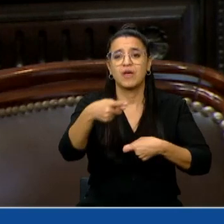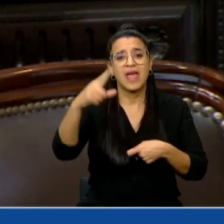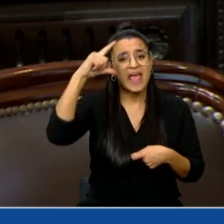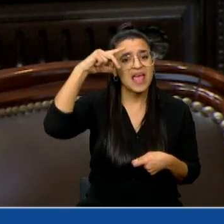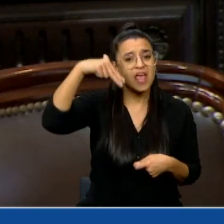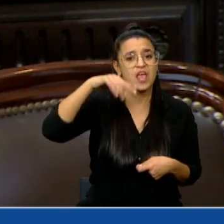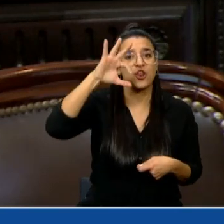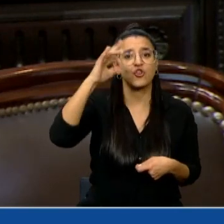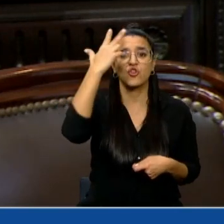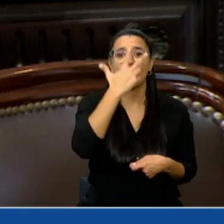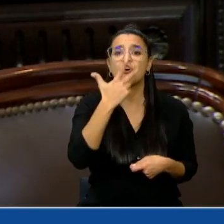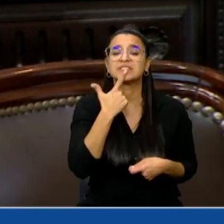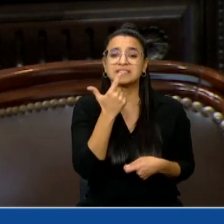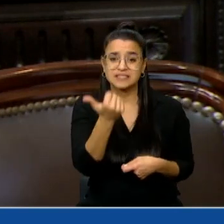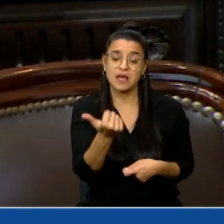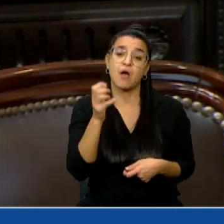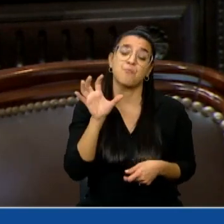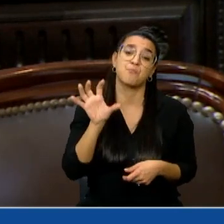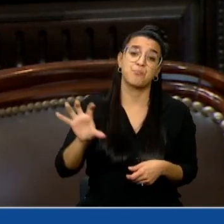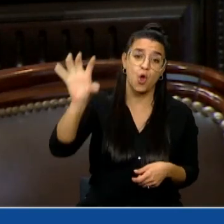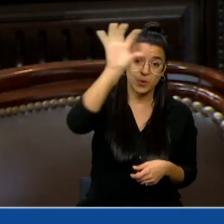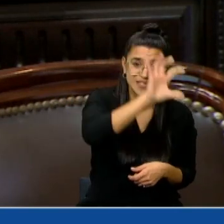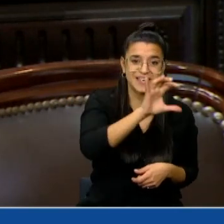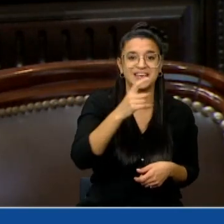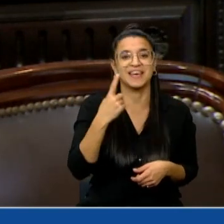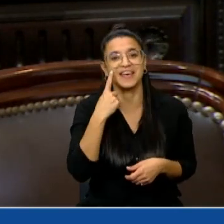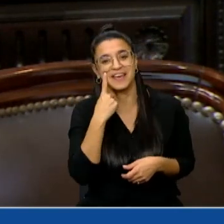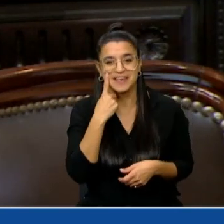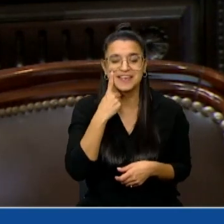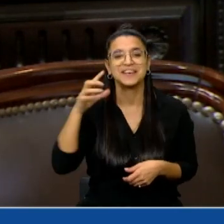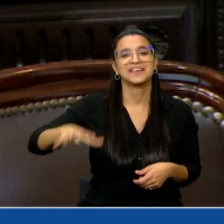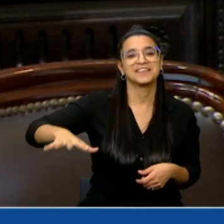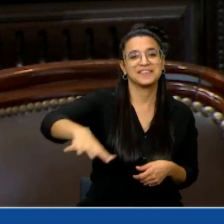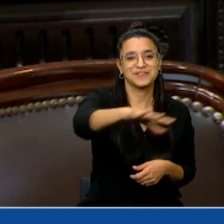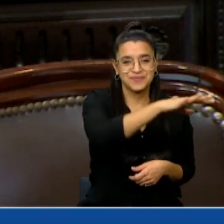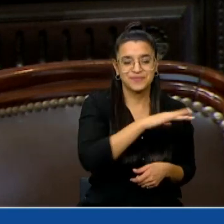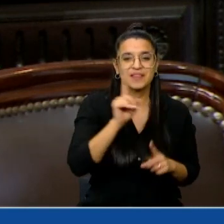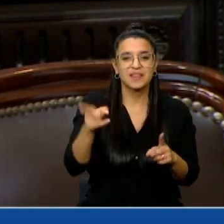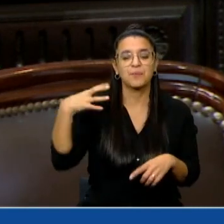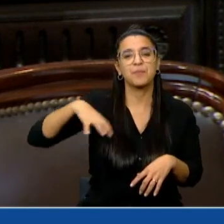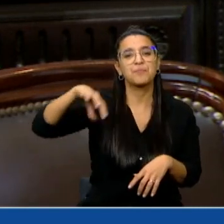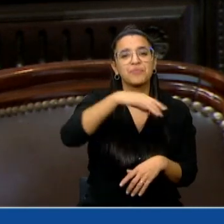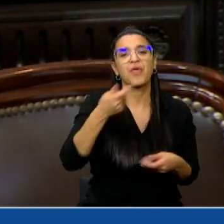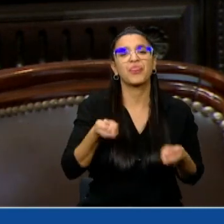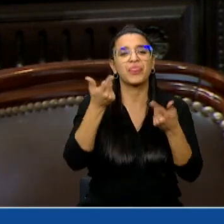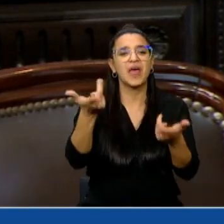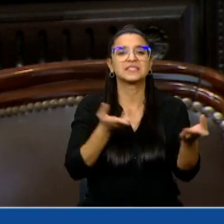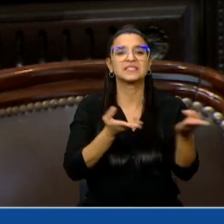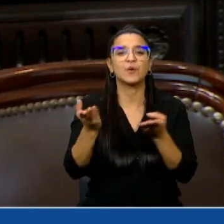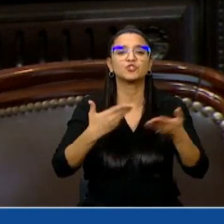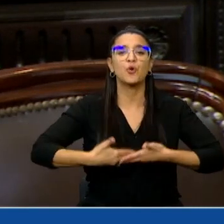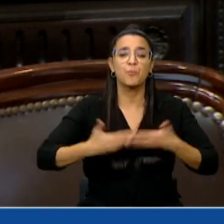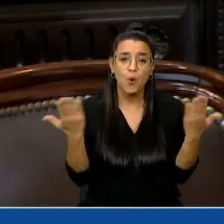ENOSA, tanto de las provincias, los municipios, las comunas y los entes prestadores de servicios públicos